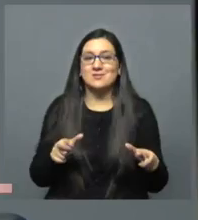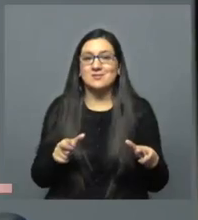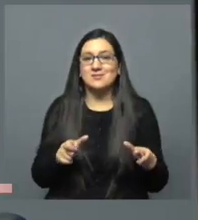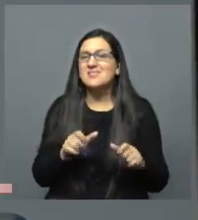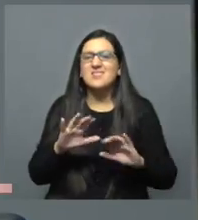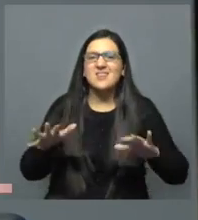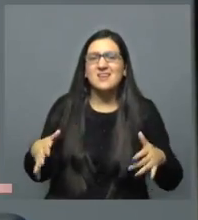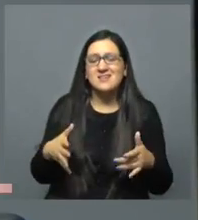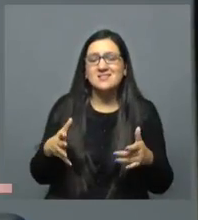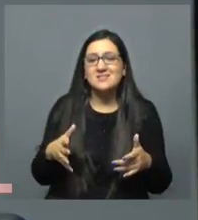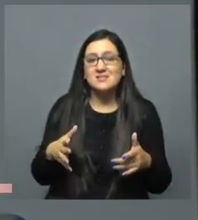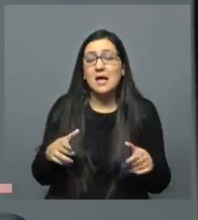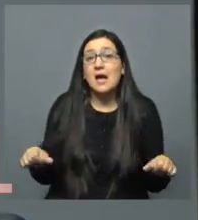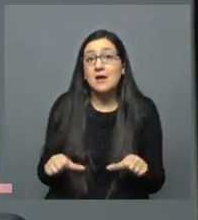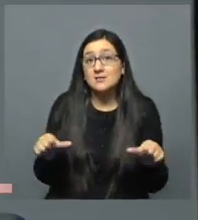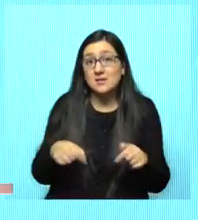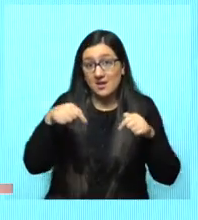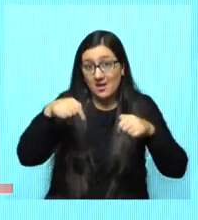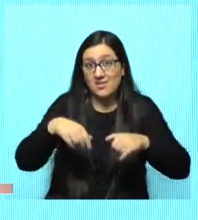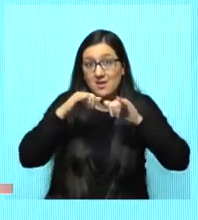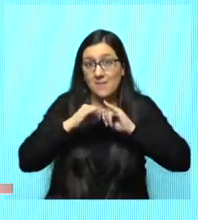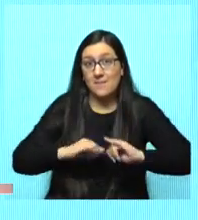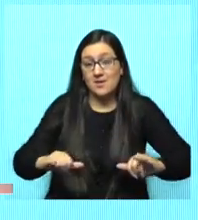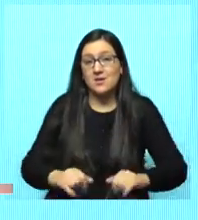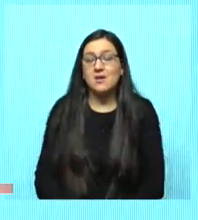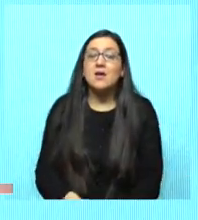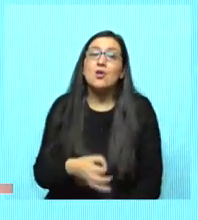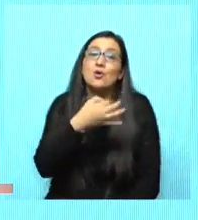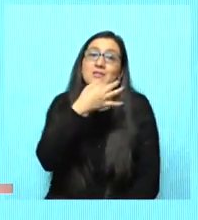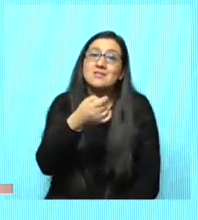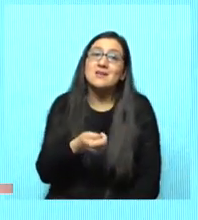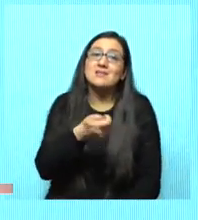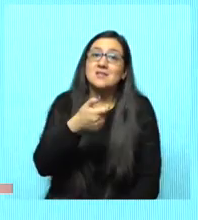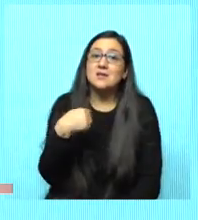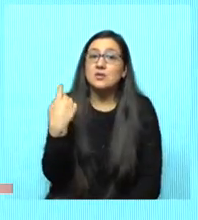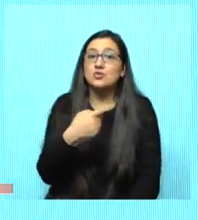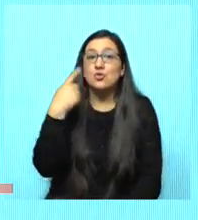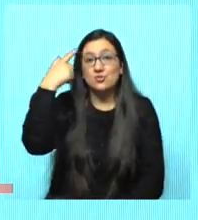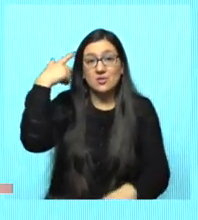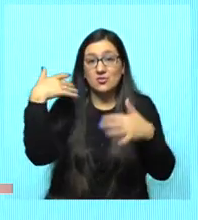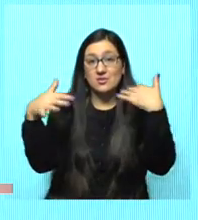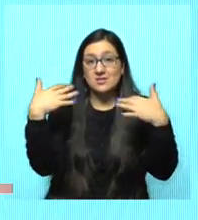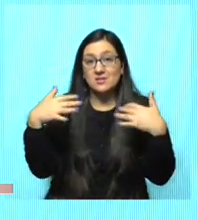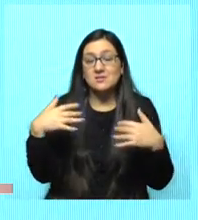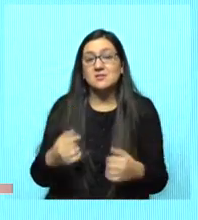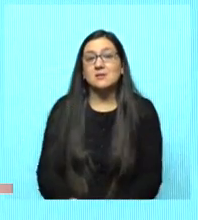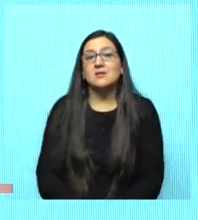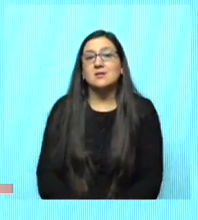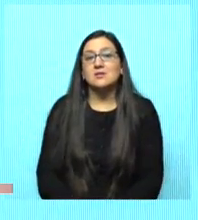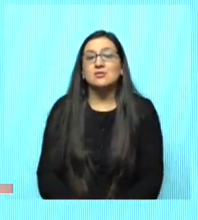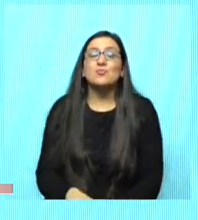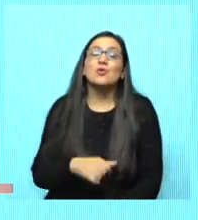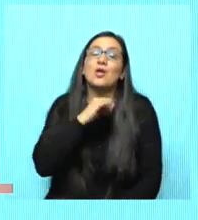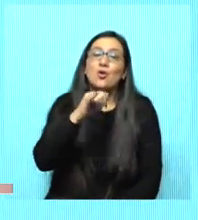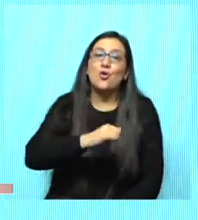¿qué significan los hechos realizar esta campaña? Es un poco lo que decías recién, de que nosotros los adolescentes seamos los protagonistas de contar nuestras historias